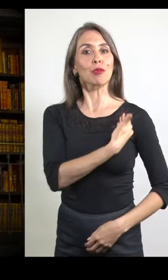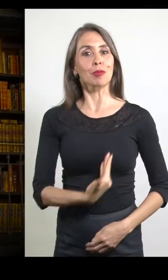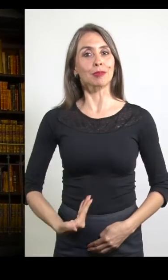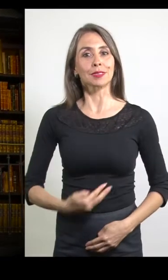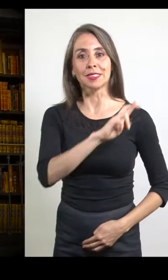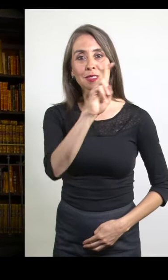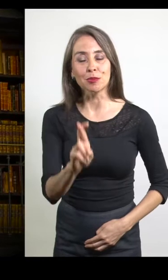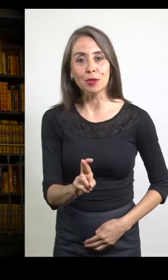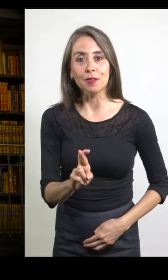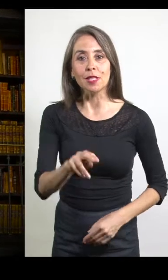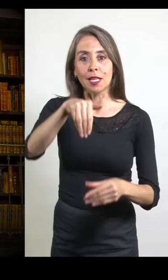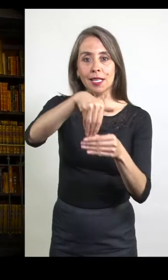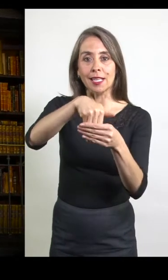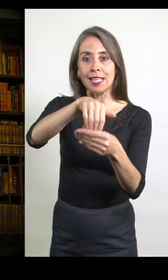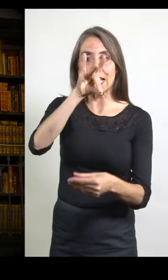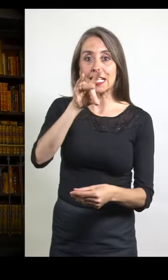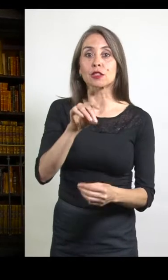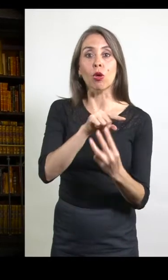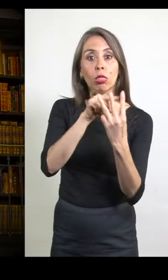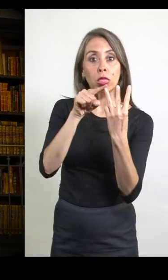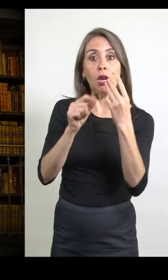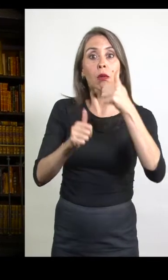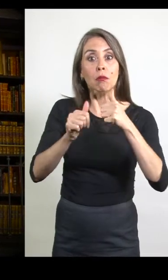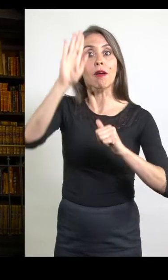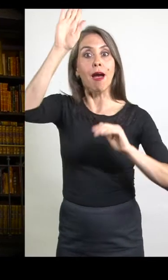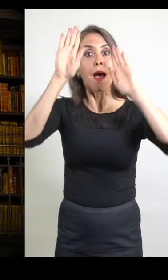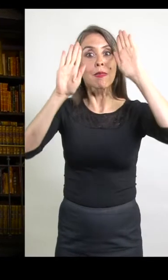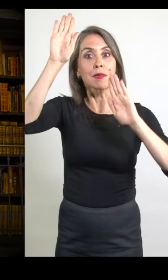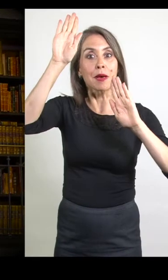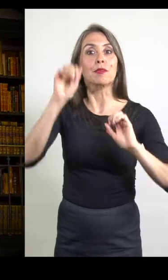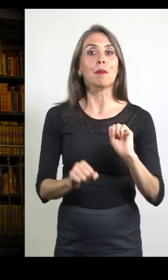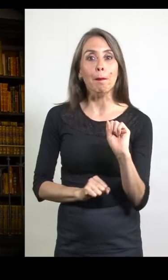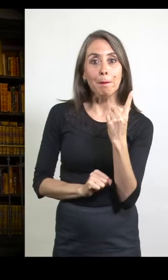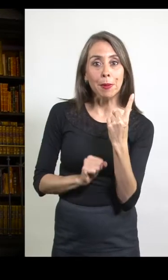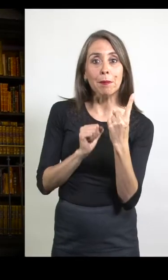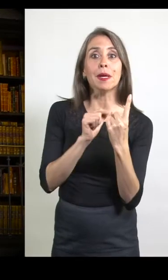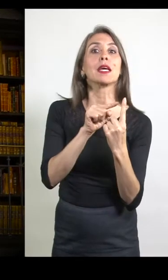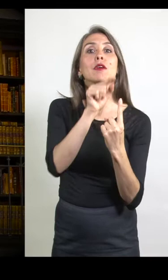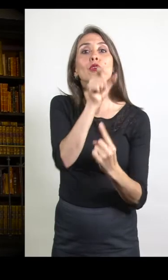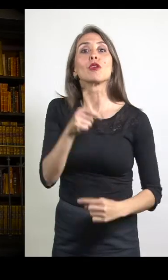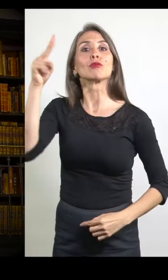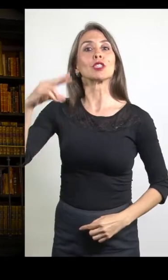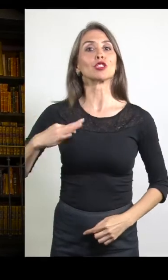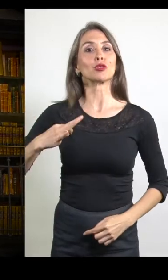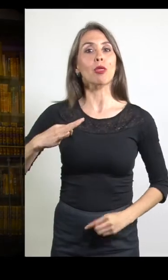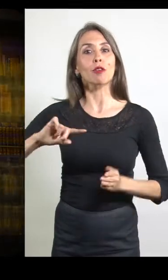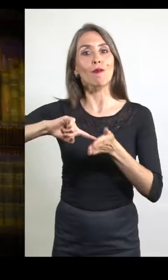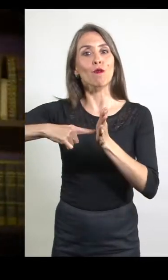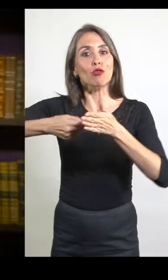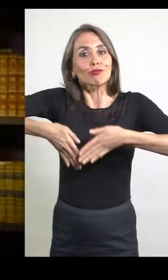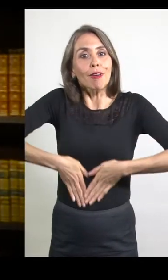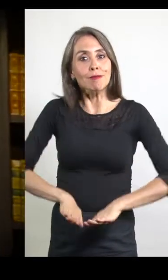República. Fue una elección entre tres candidatos. El primero de ellos fue un ciudadano nacido en Buenos